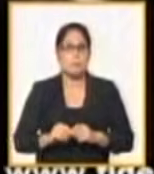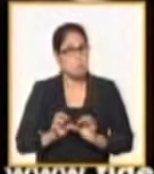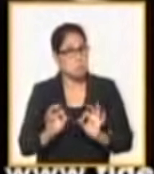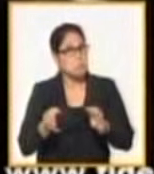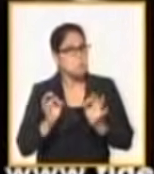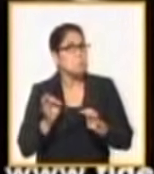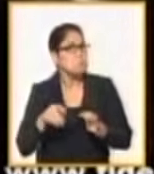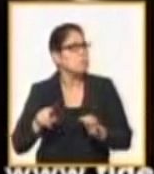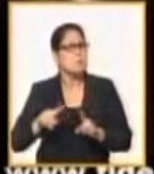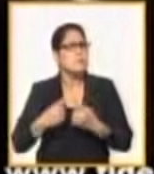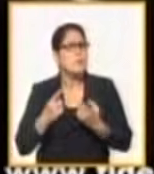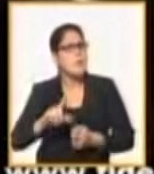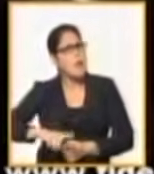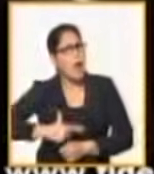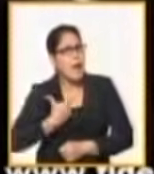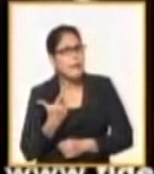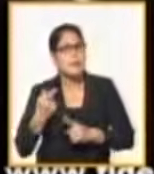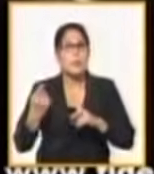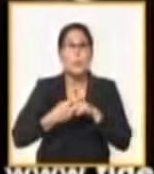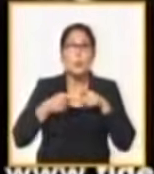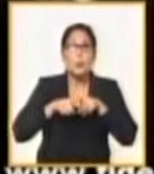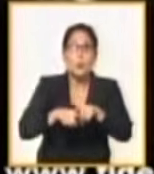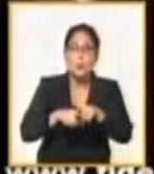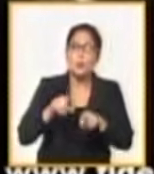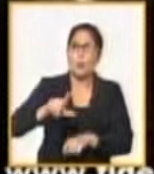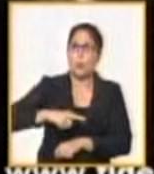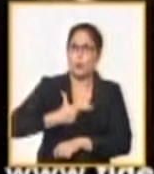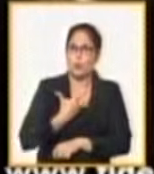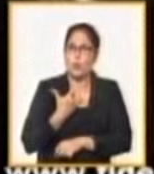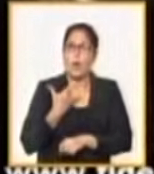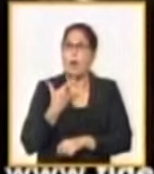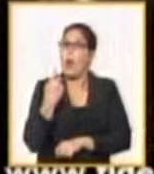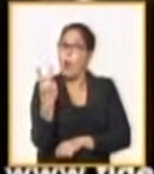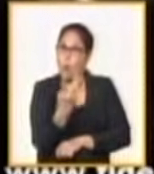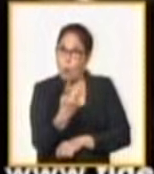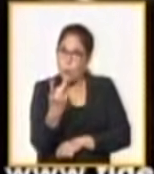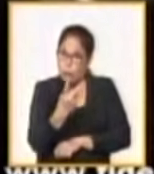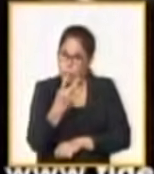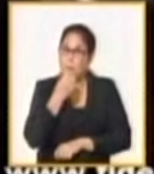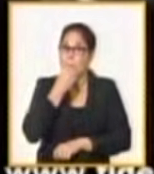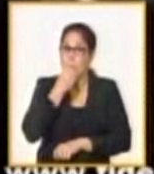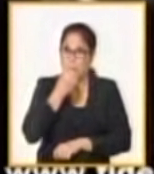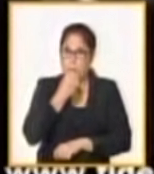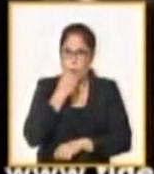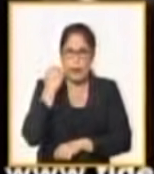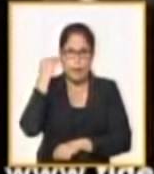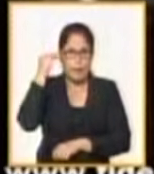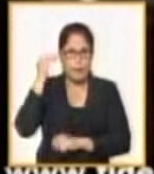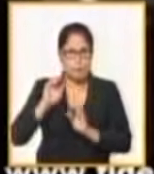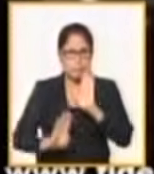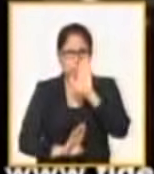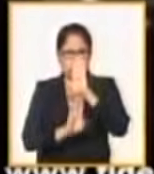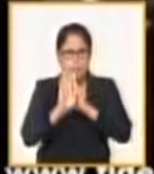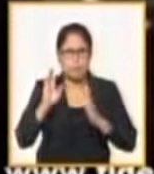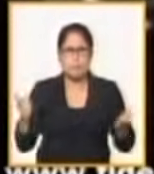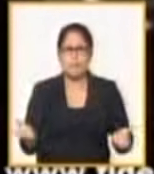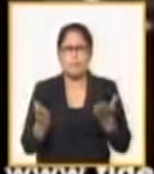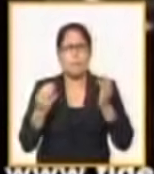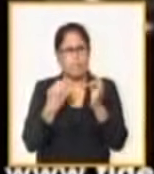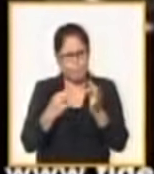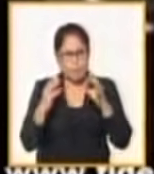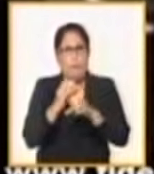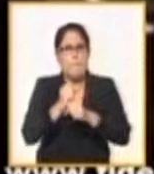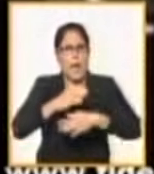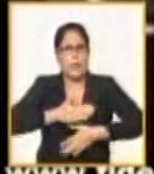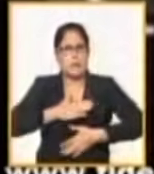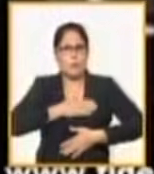precisamente para que el arte y la cultura lleguen a ser un verdadero patrimonio